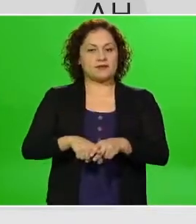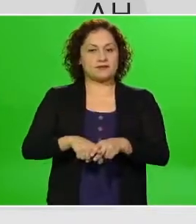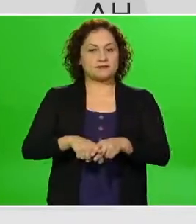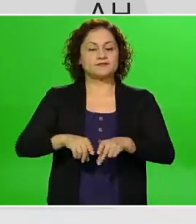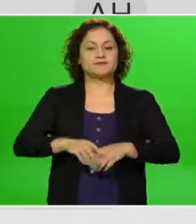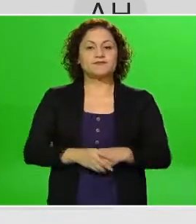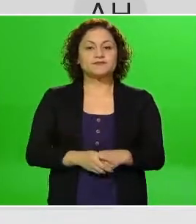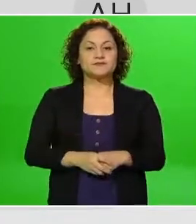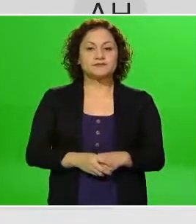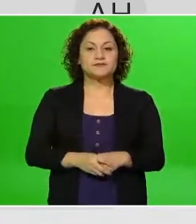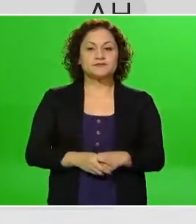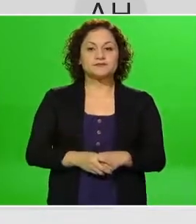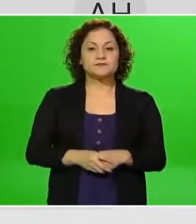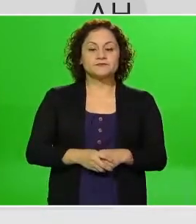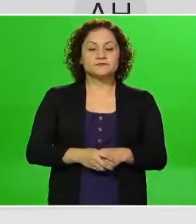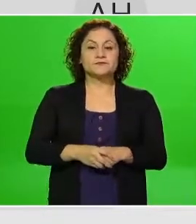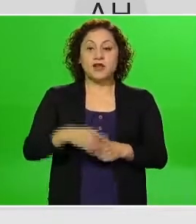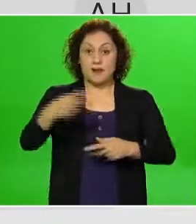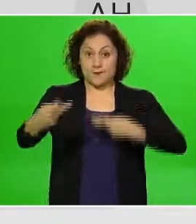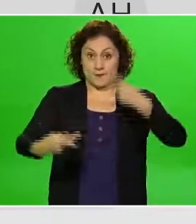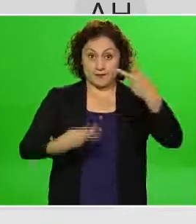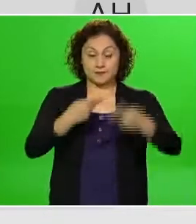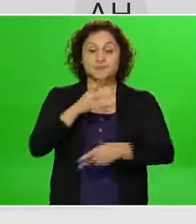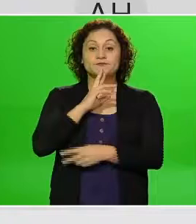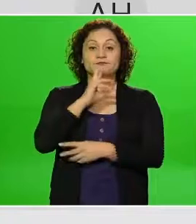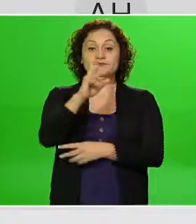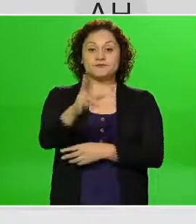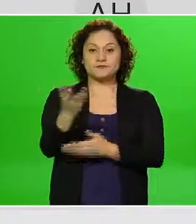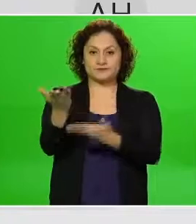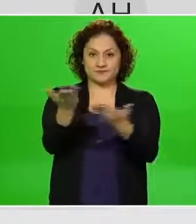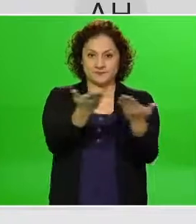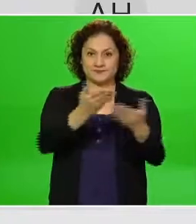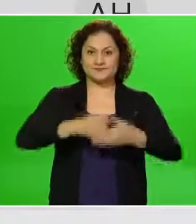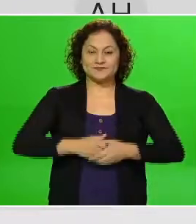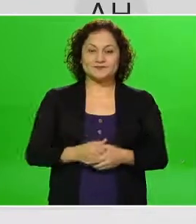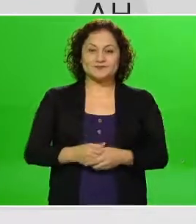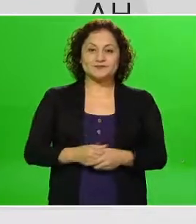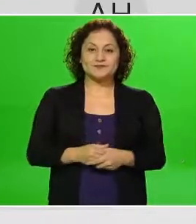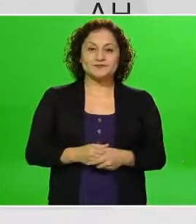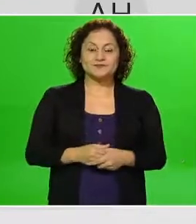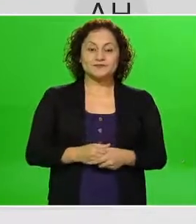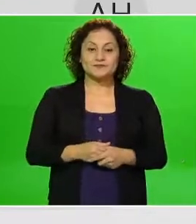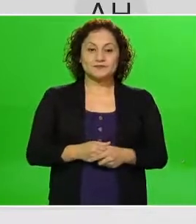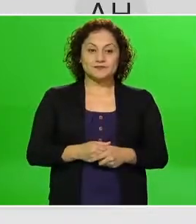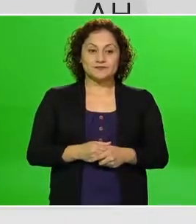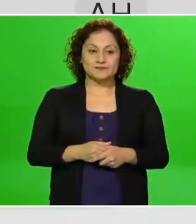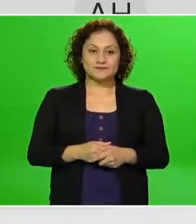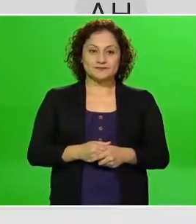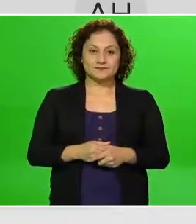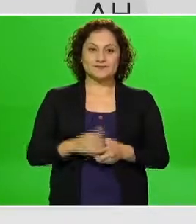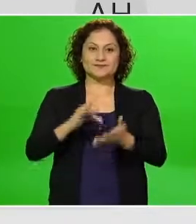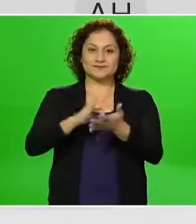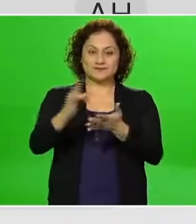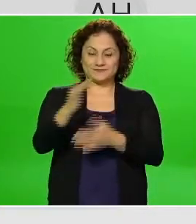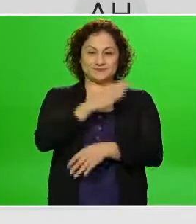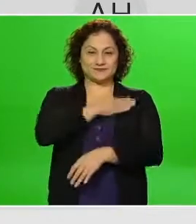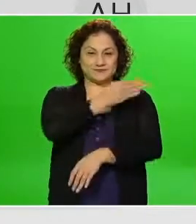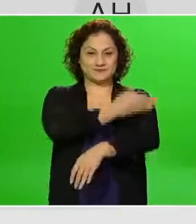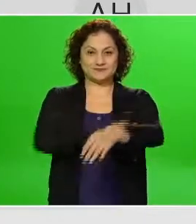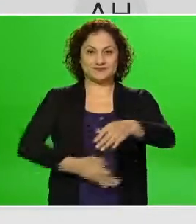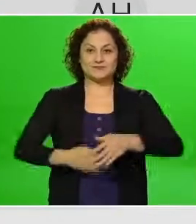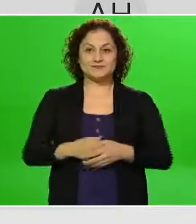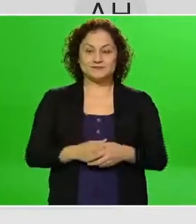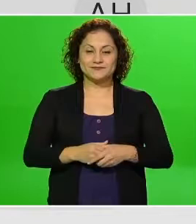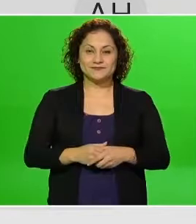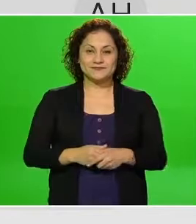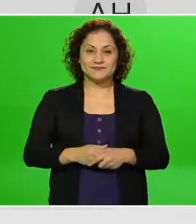inicio con la serie de preguntas y respuestas. Adelante, compañera Daniela. Muchas gracias y buenas tardes.